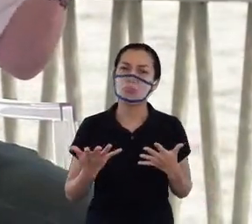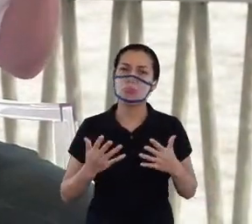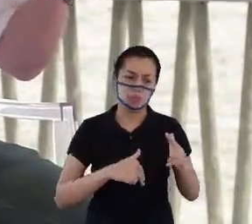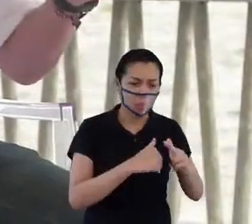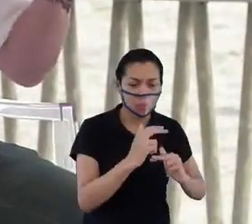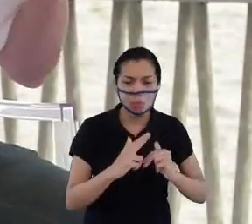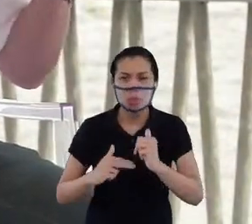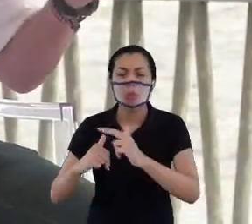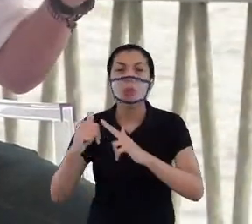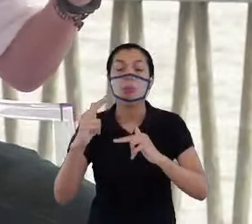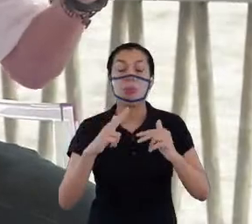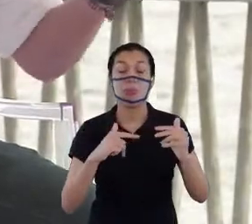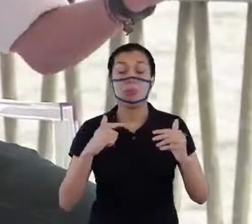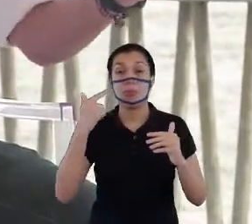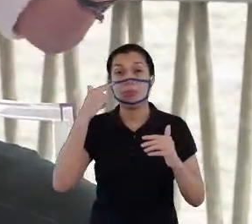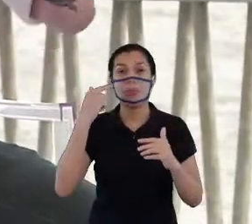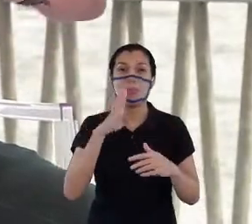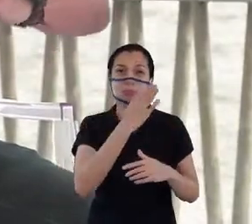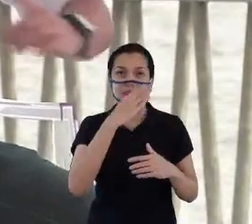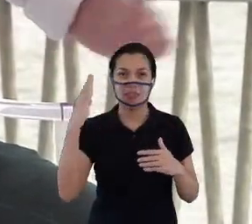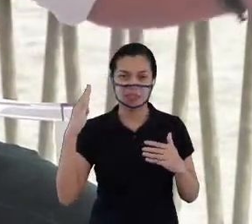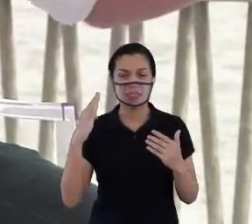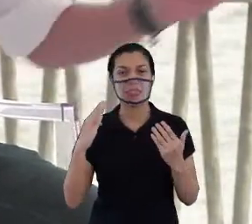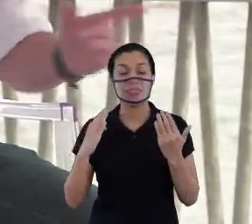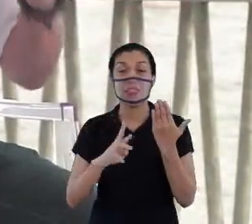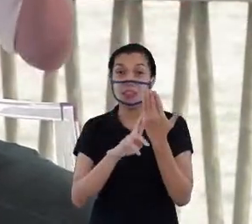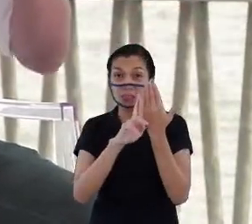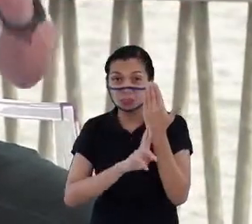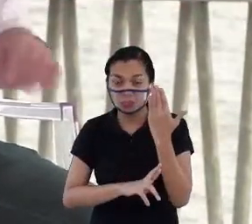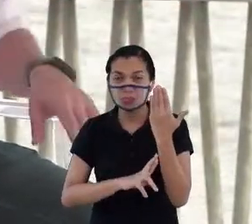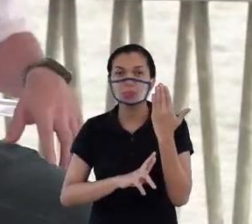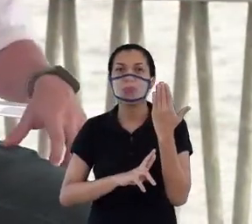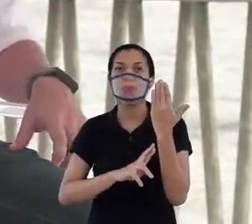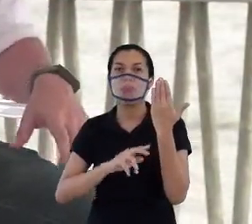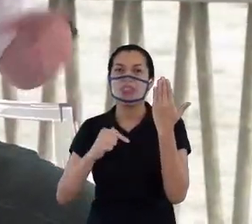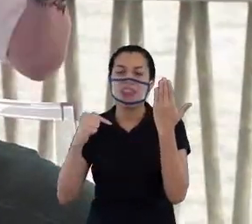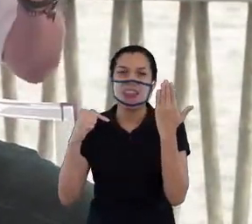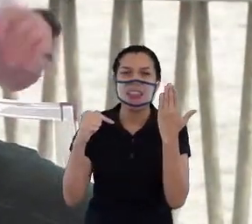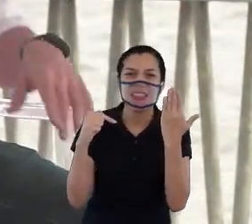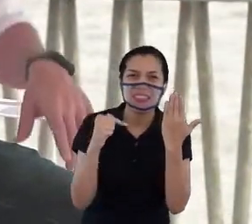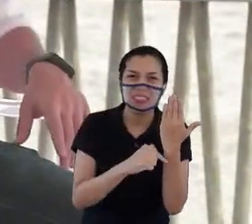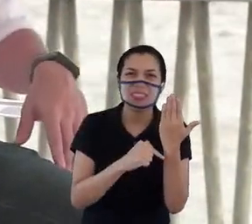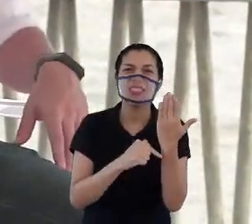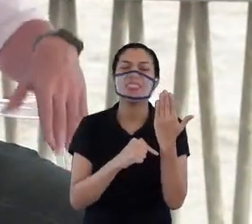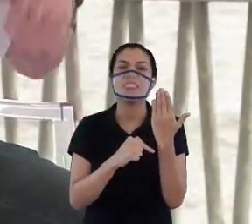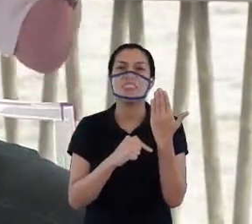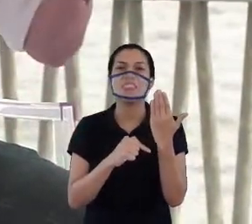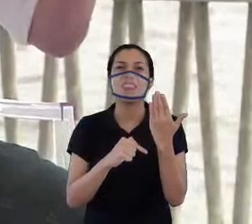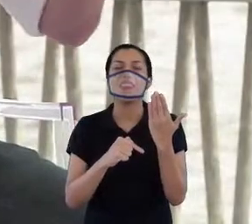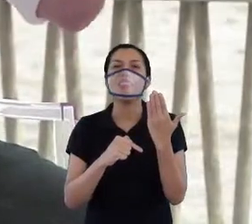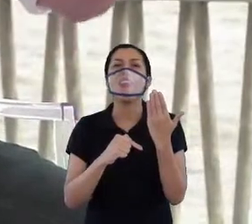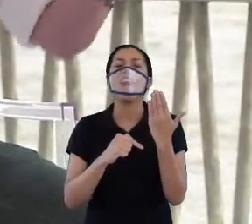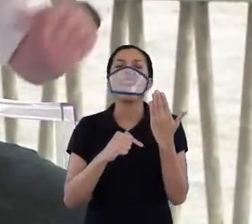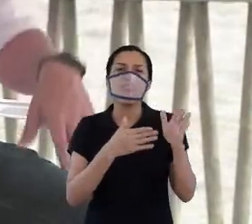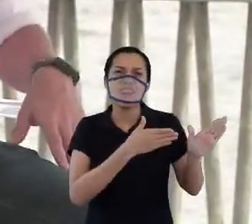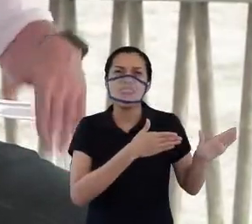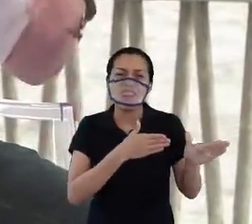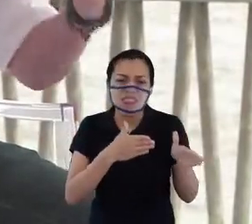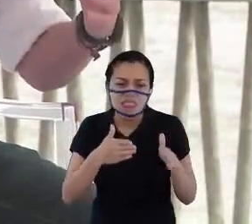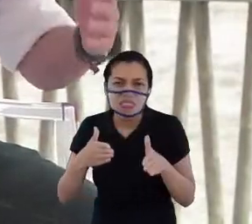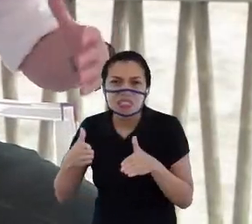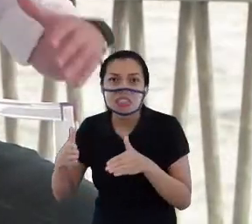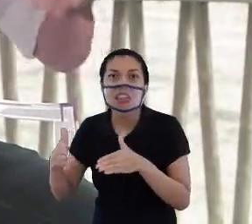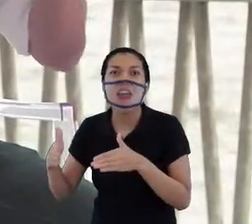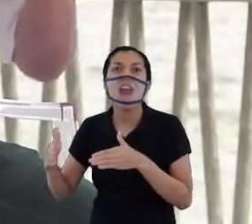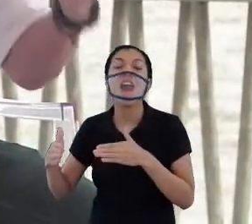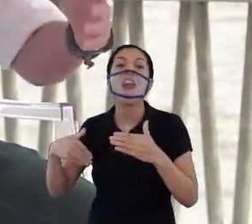planificada nuestra área metropolitana, que se hizo en concurso con el sector privado y la academia hasta el año 2100. Lo